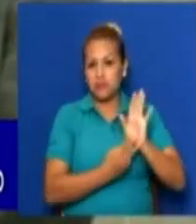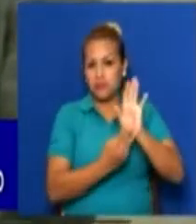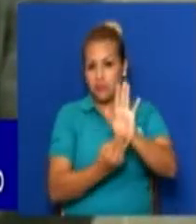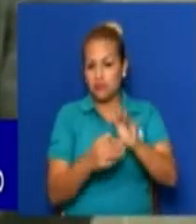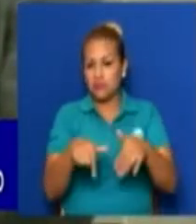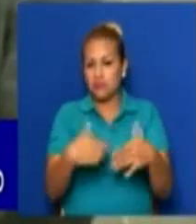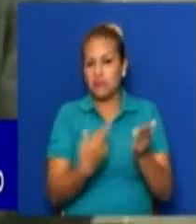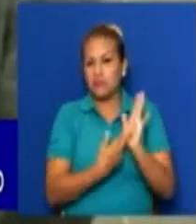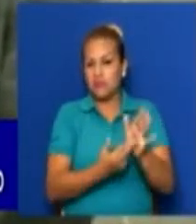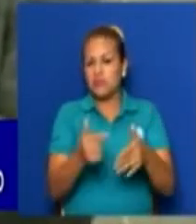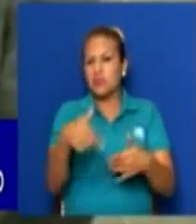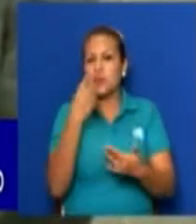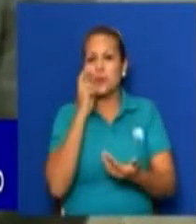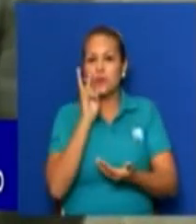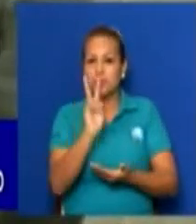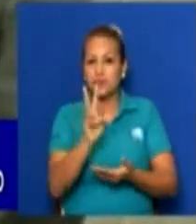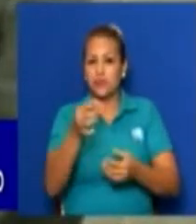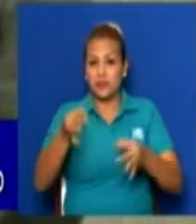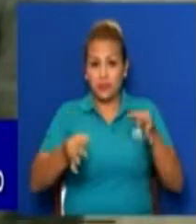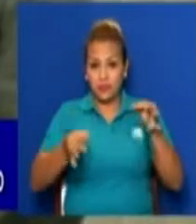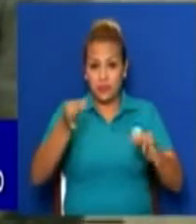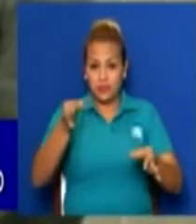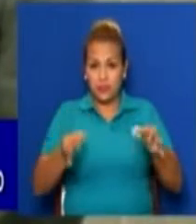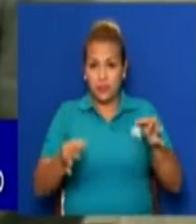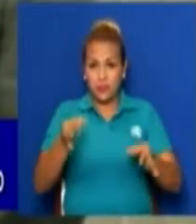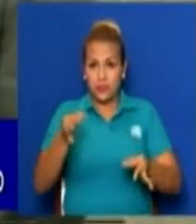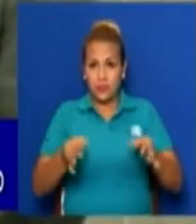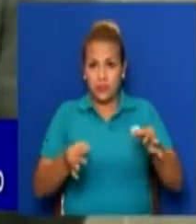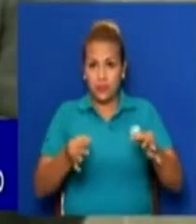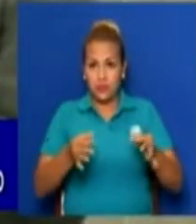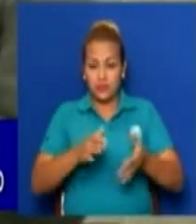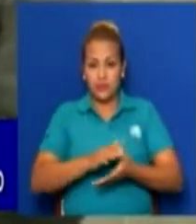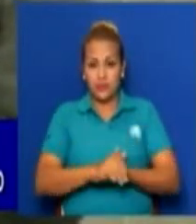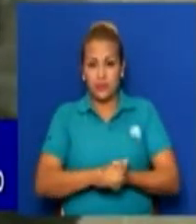estructural desde el punto de vista jurídico,